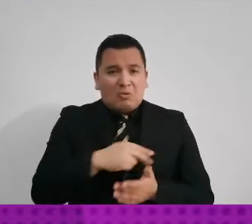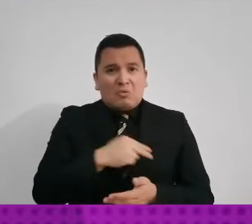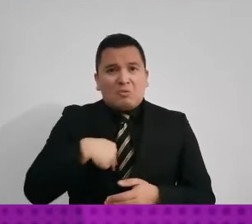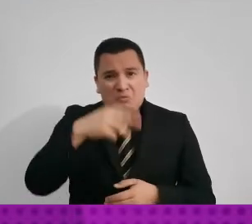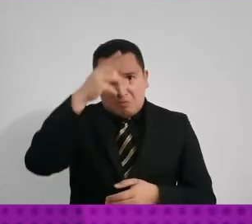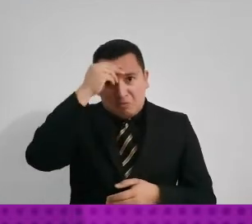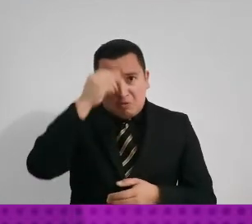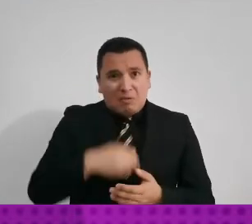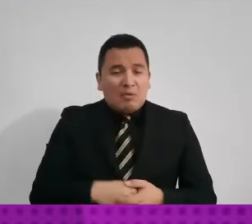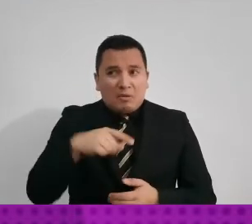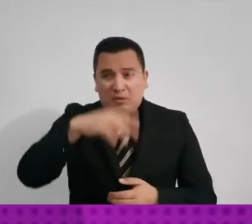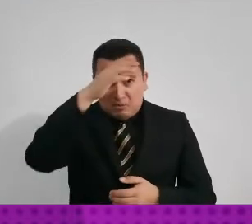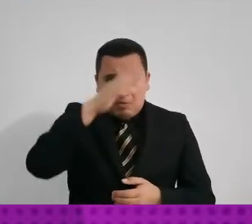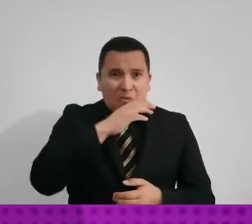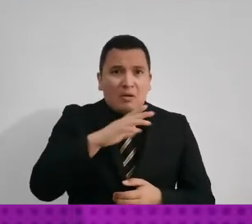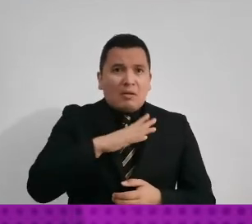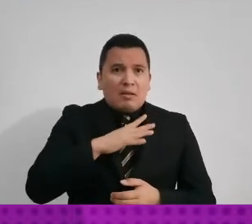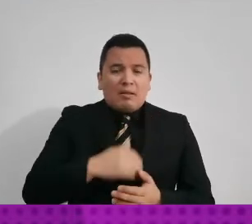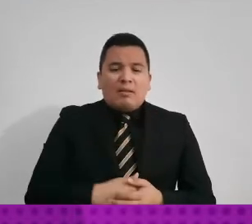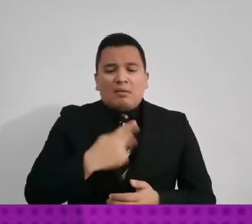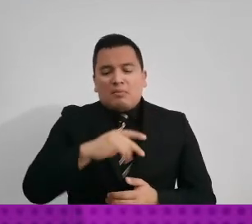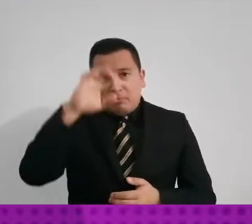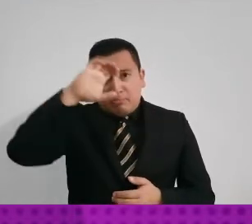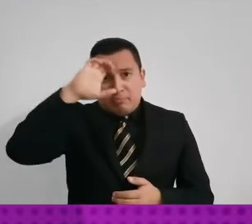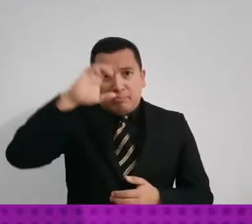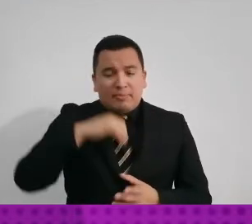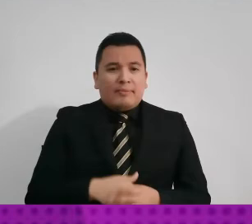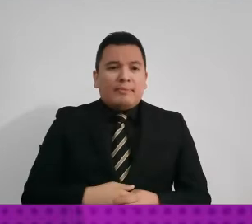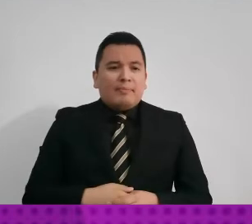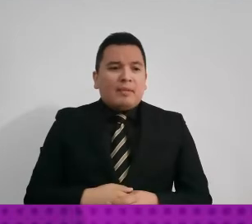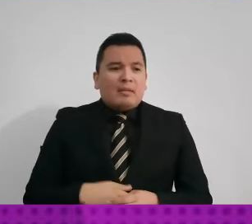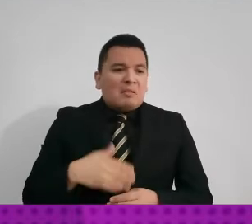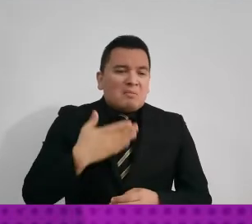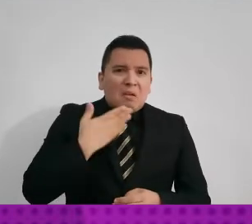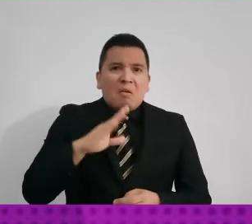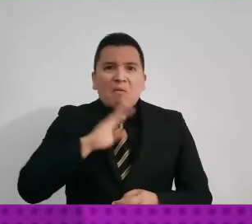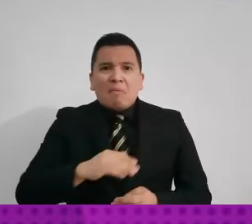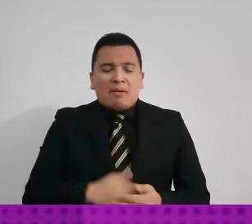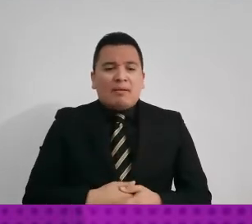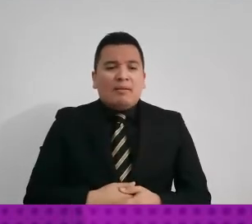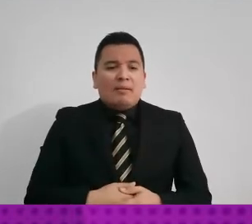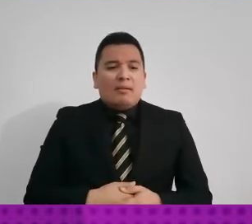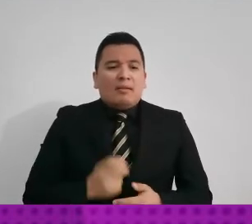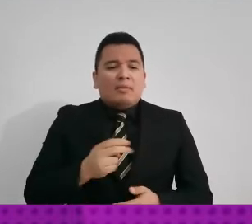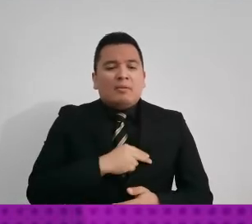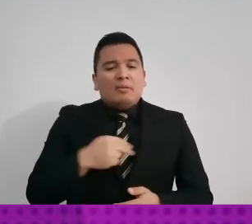que aprendimos, afortunadamente Coahuila tuvo ya esta experiencia, por buenas o por malas